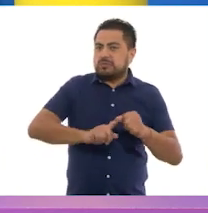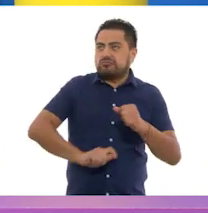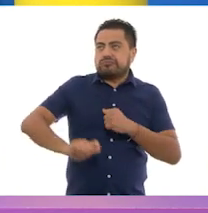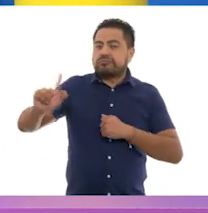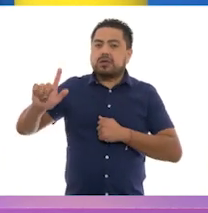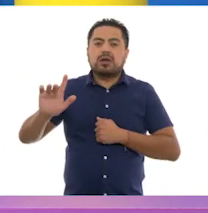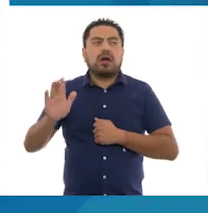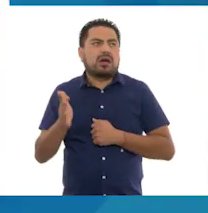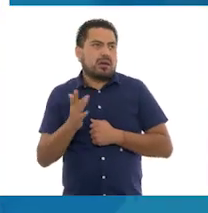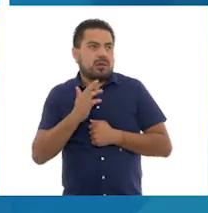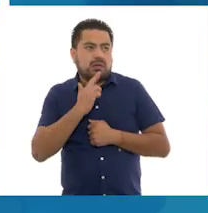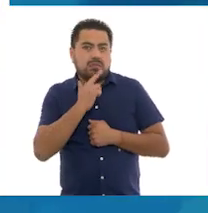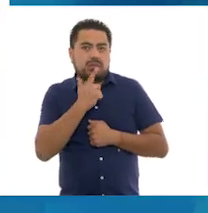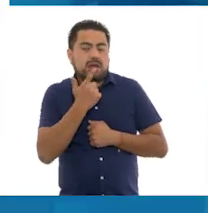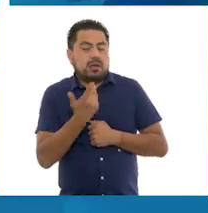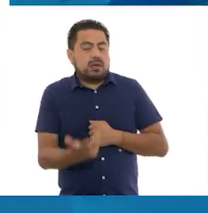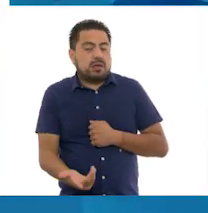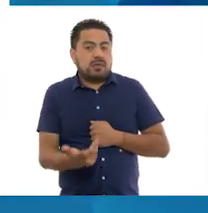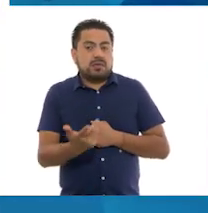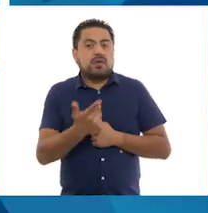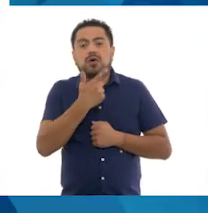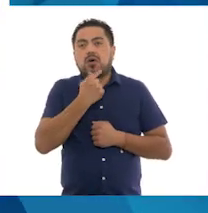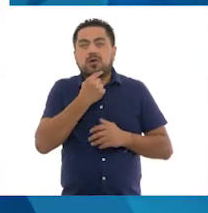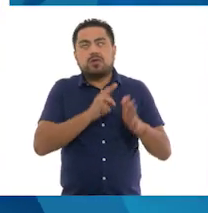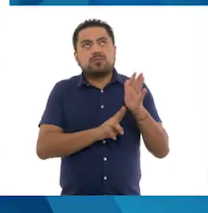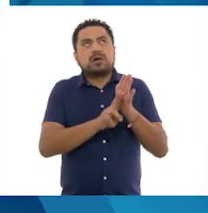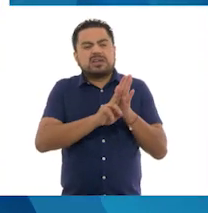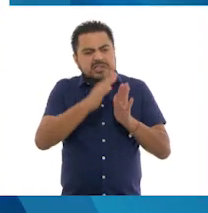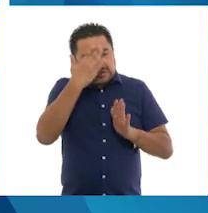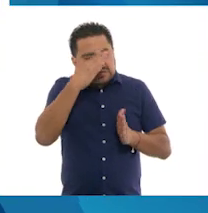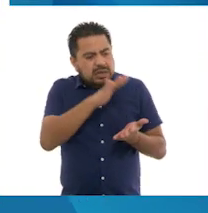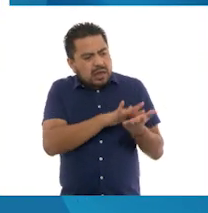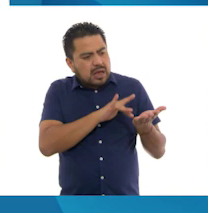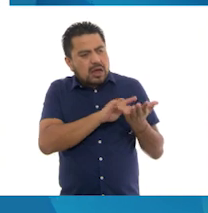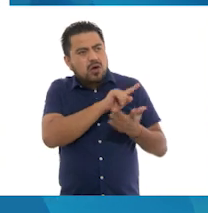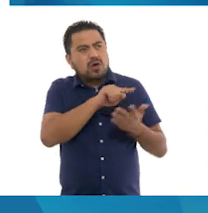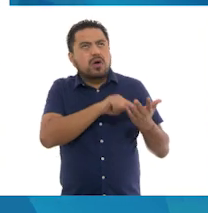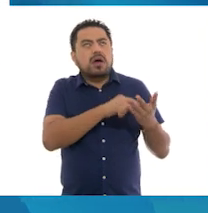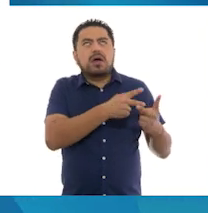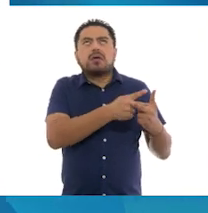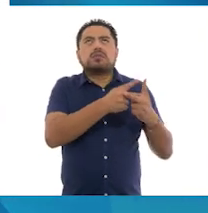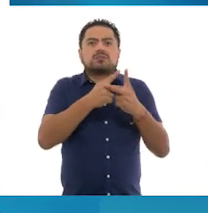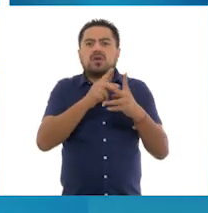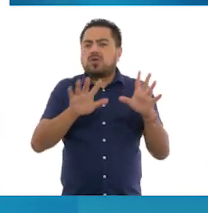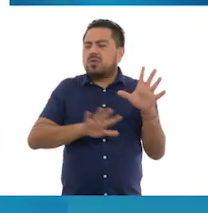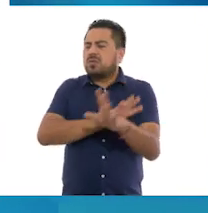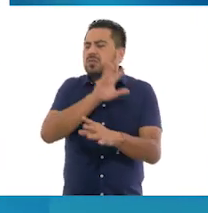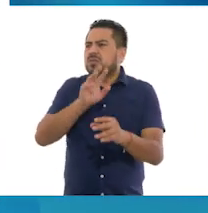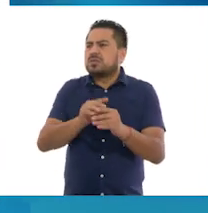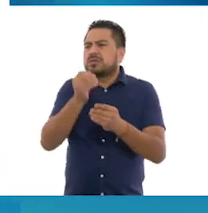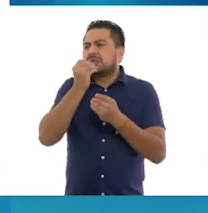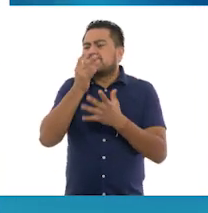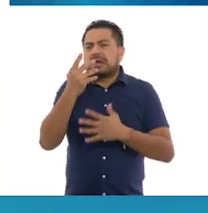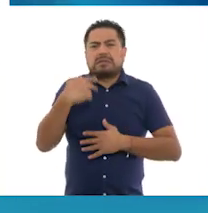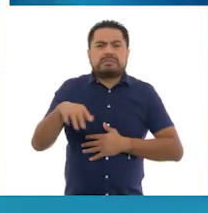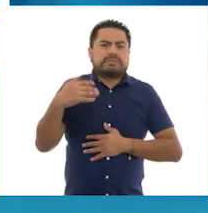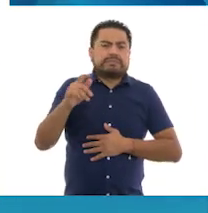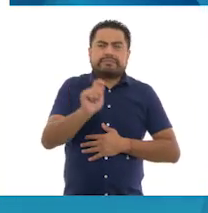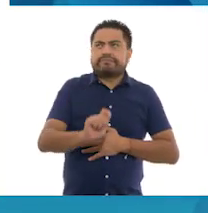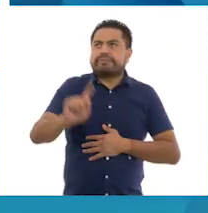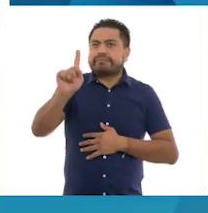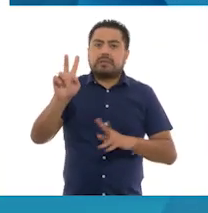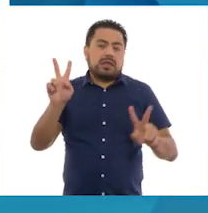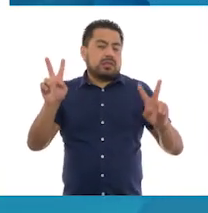¿quién mejor que un o una astronauta para saber del espacio? Deben ser todos unos grandes expertos en el